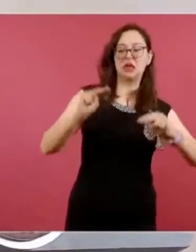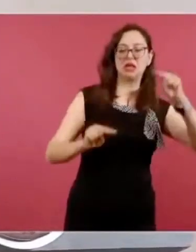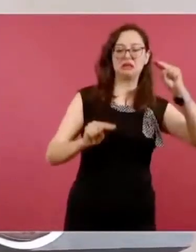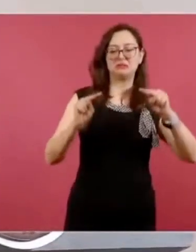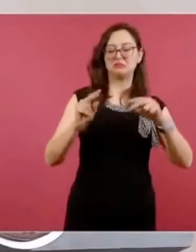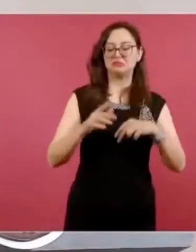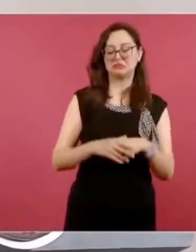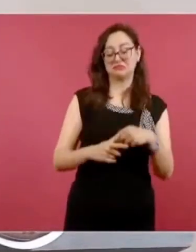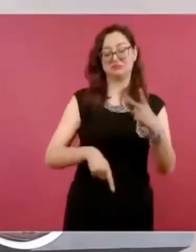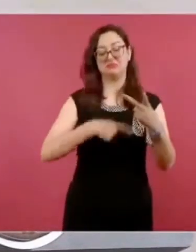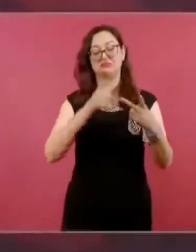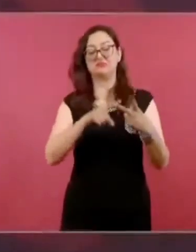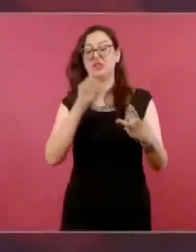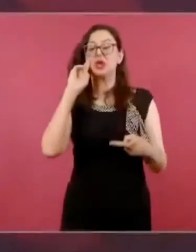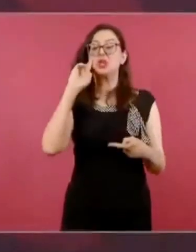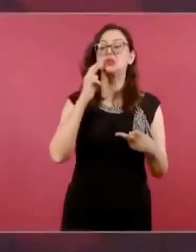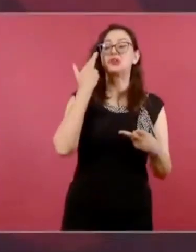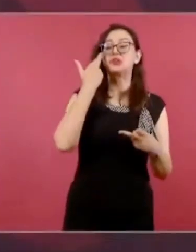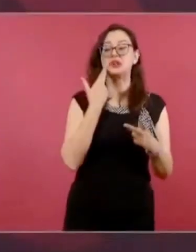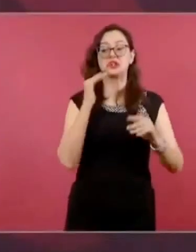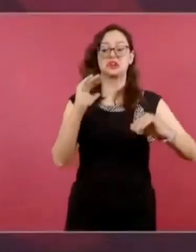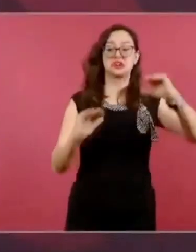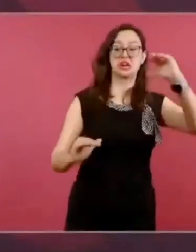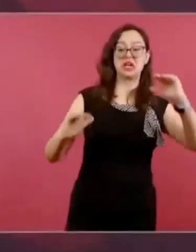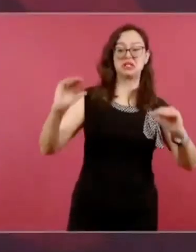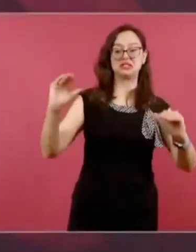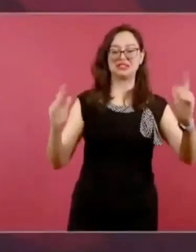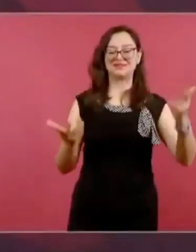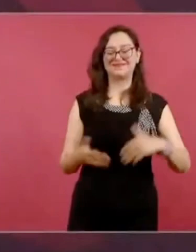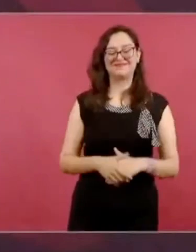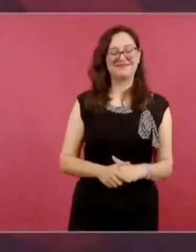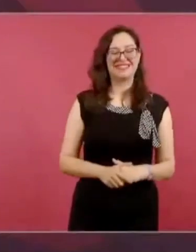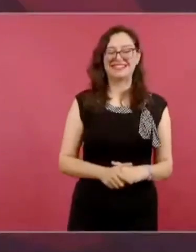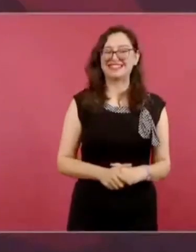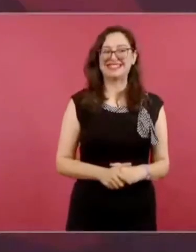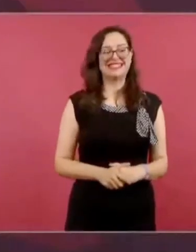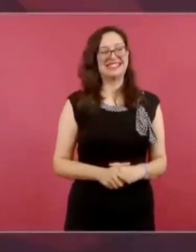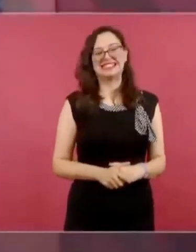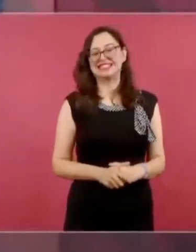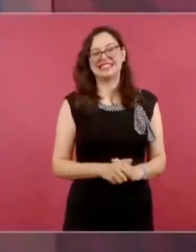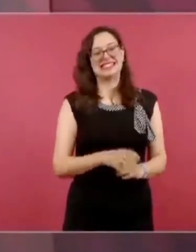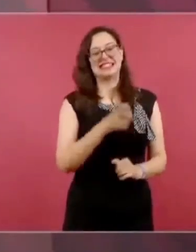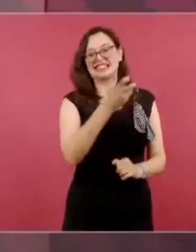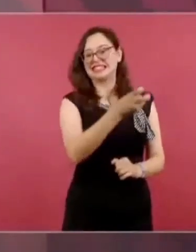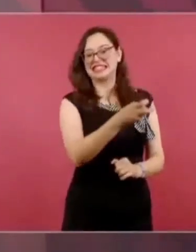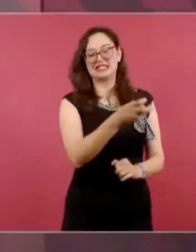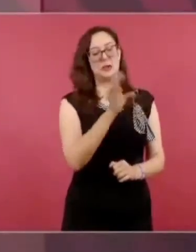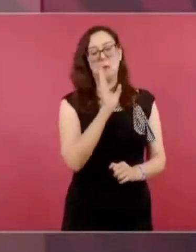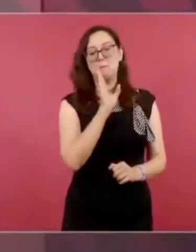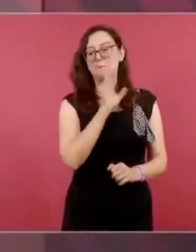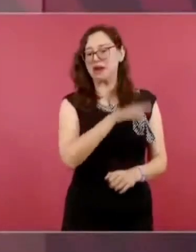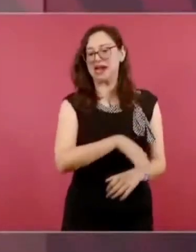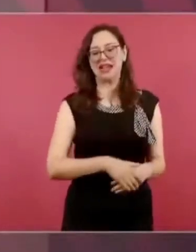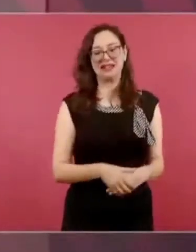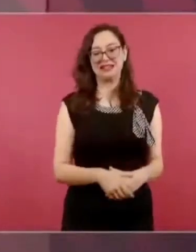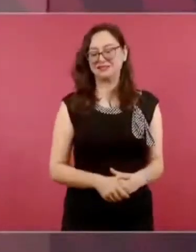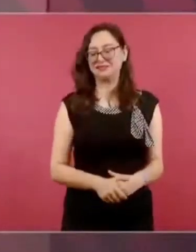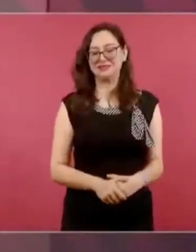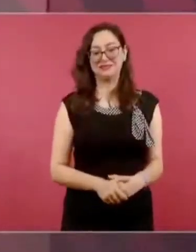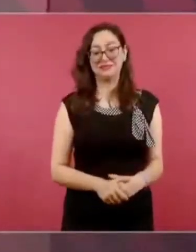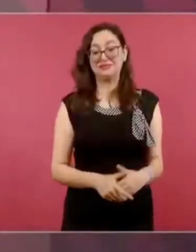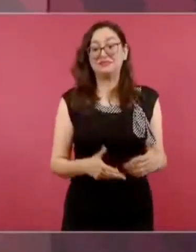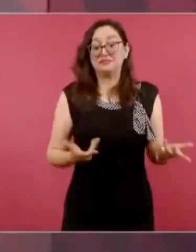Llegó a decir una señora que había que quitar de